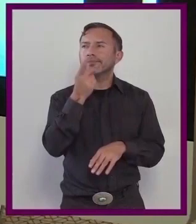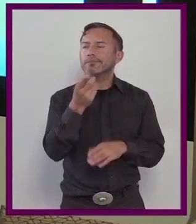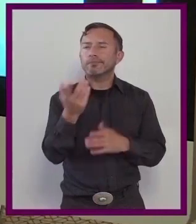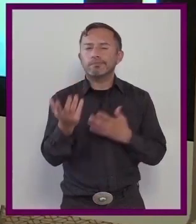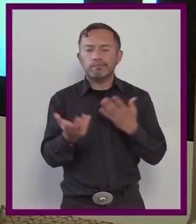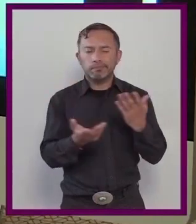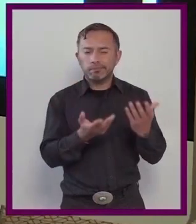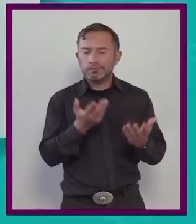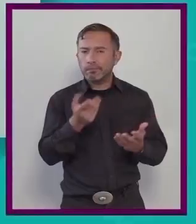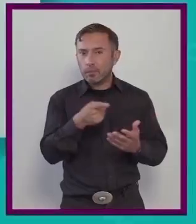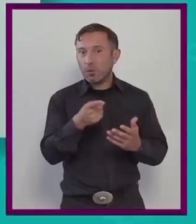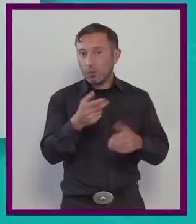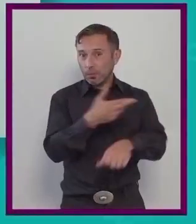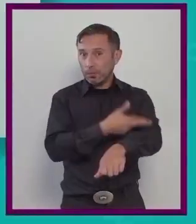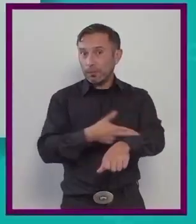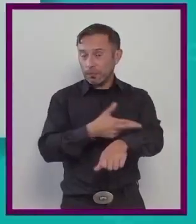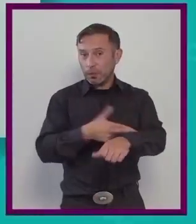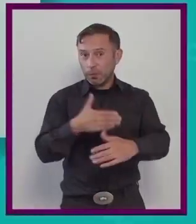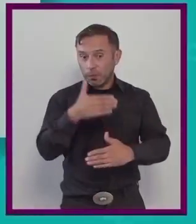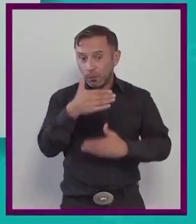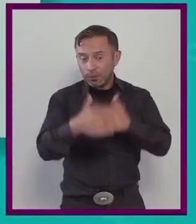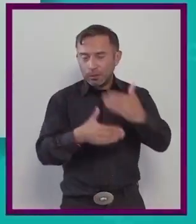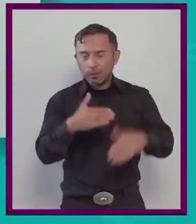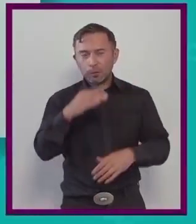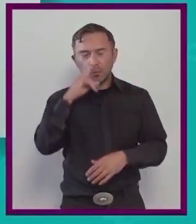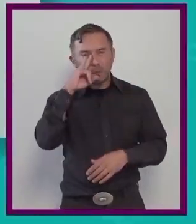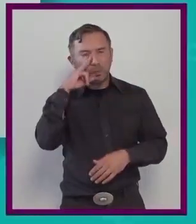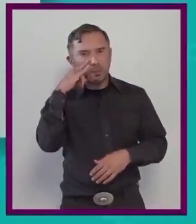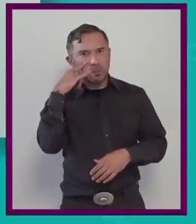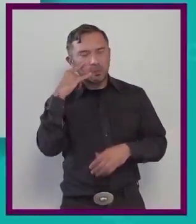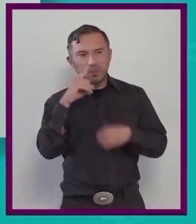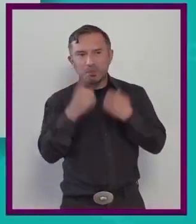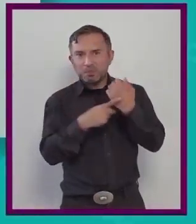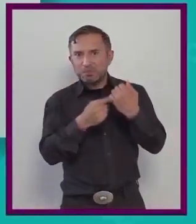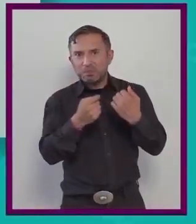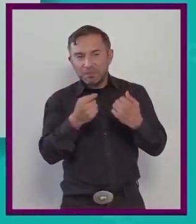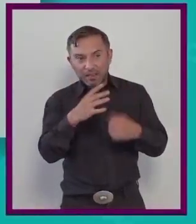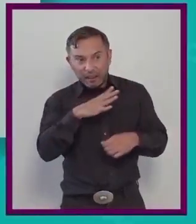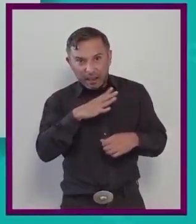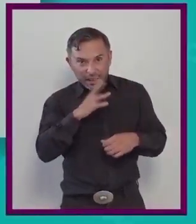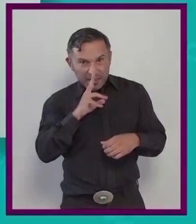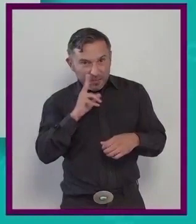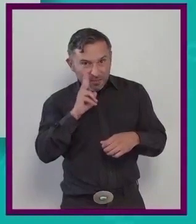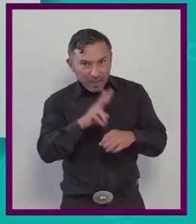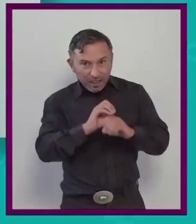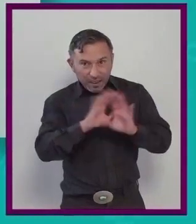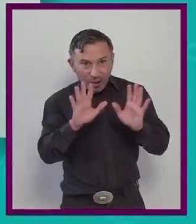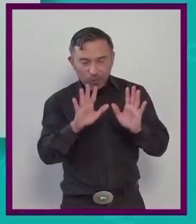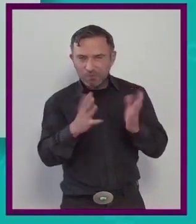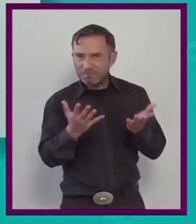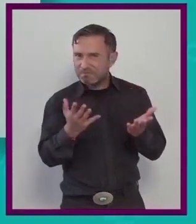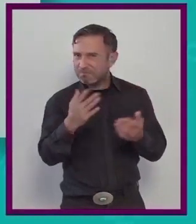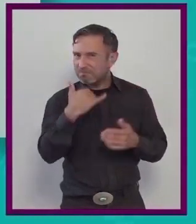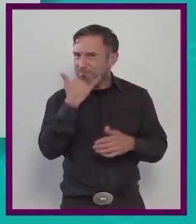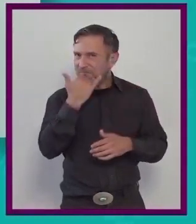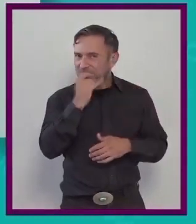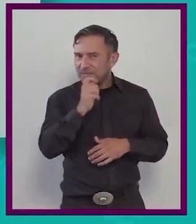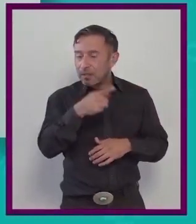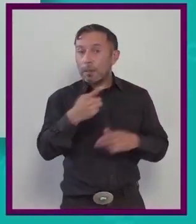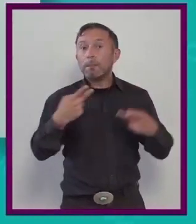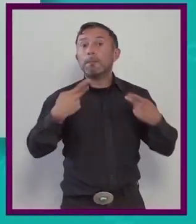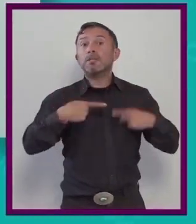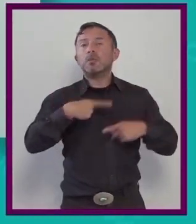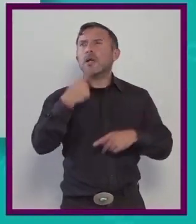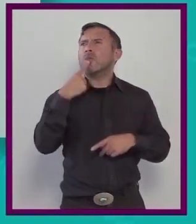por decirlo de alguna manera, el uso del proceso era más oscuro, no se tenía certeza de lo